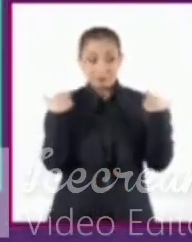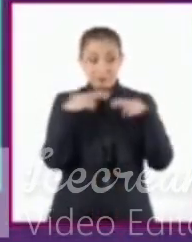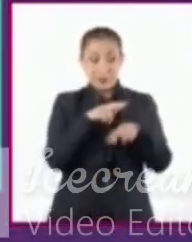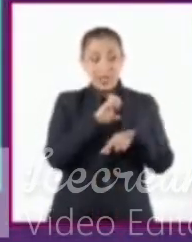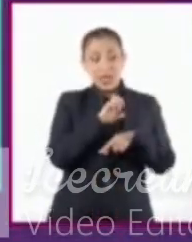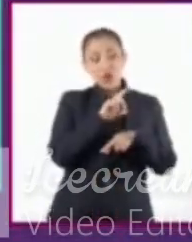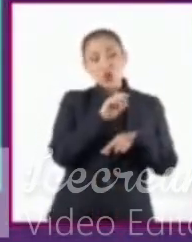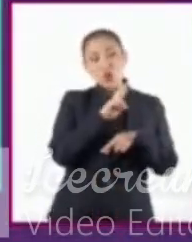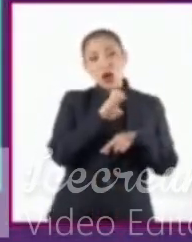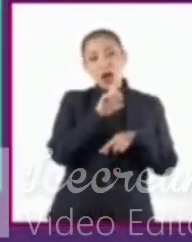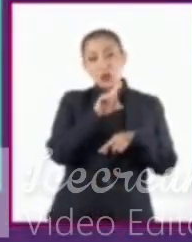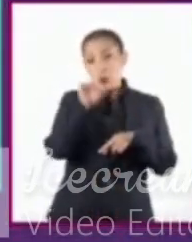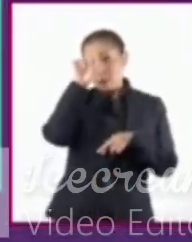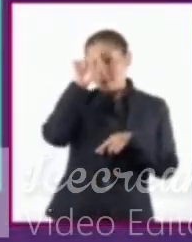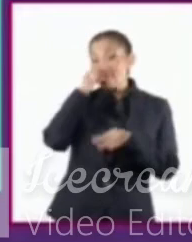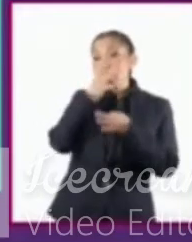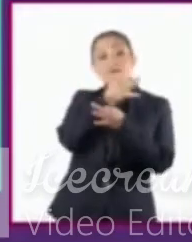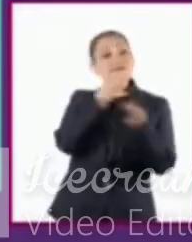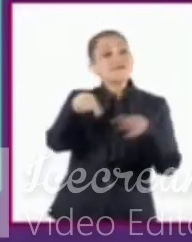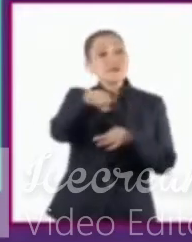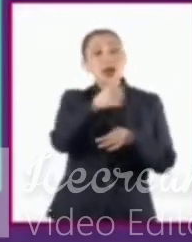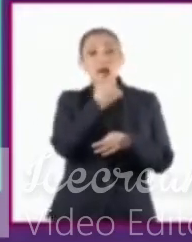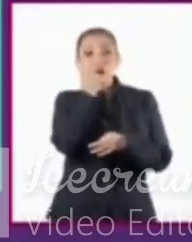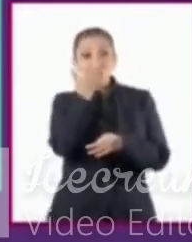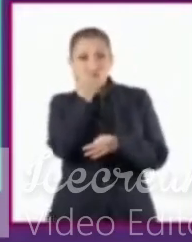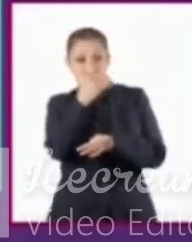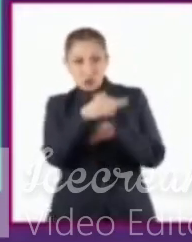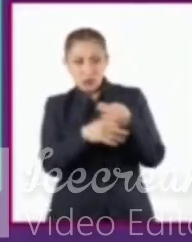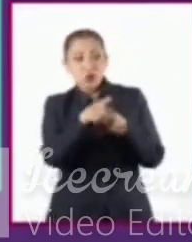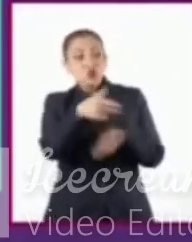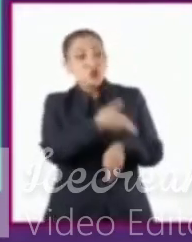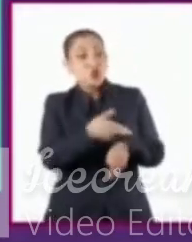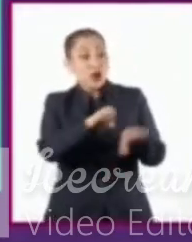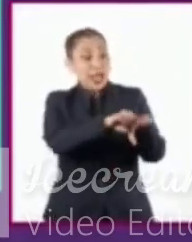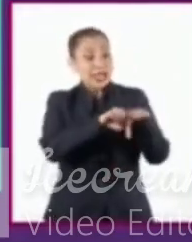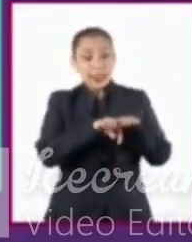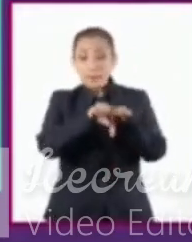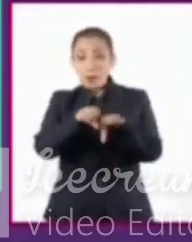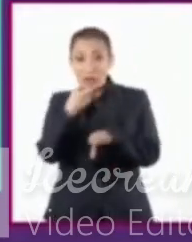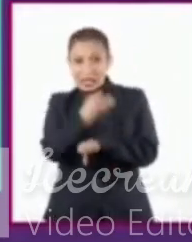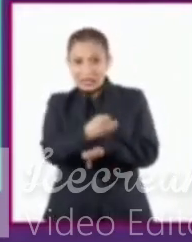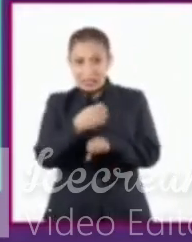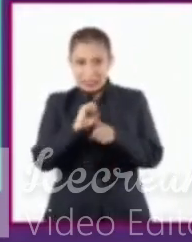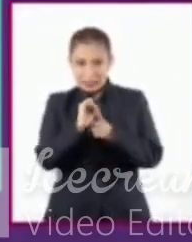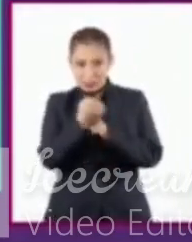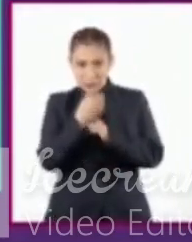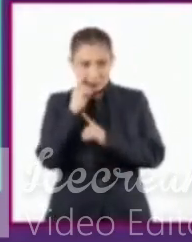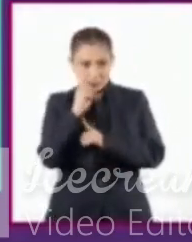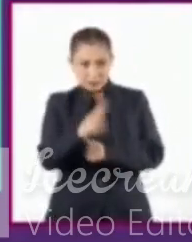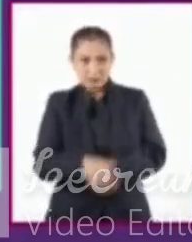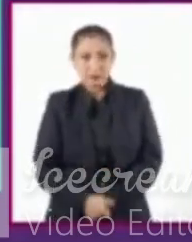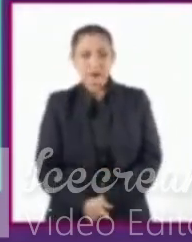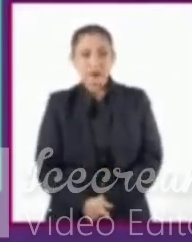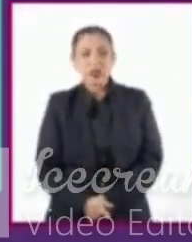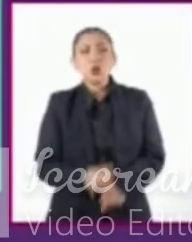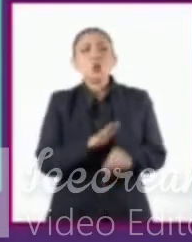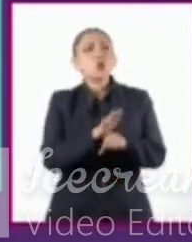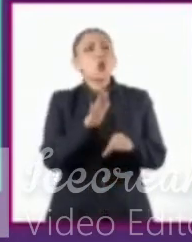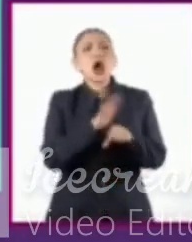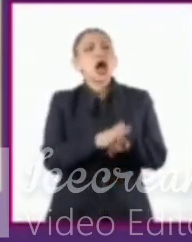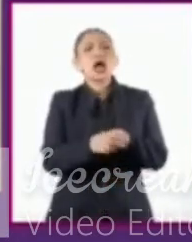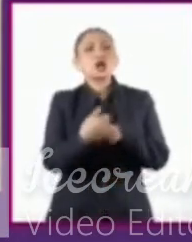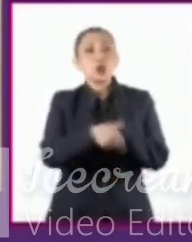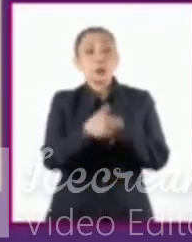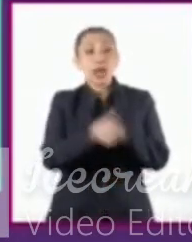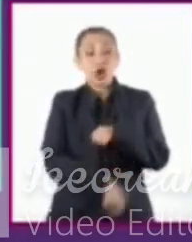Eduardo propuso a sus alumnas y alumnos resolver en equipo la siguiente situación. ¿Qué número